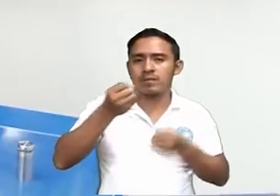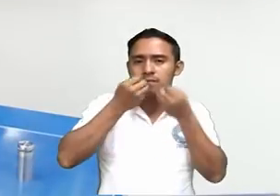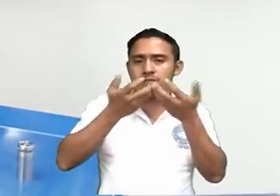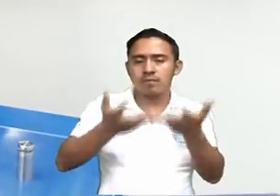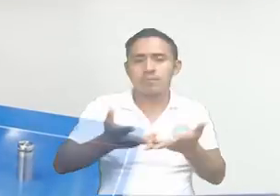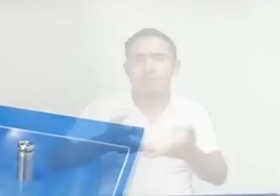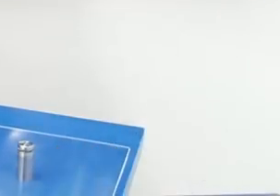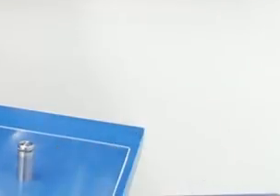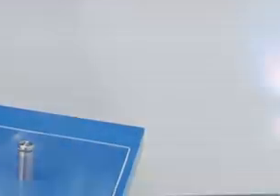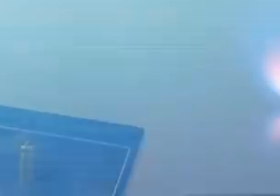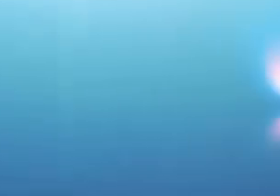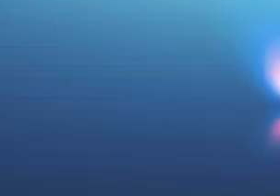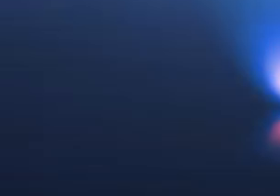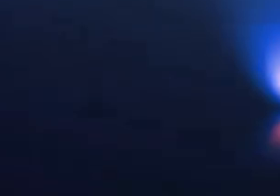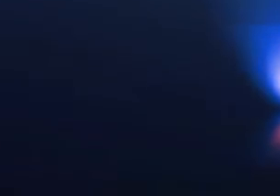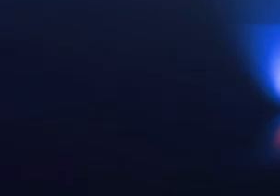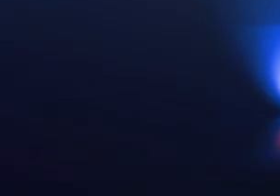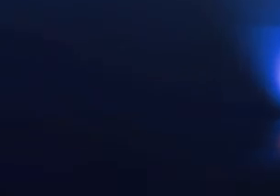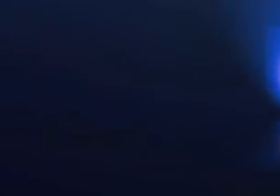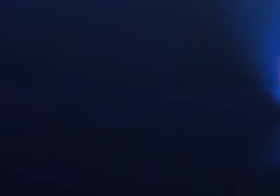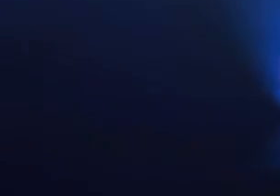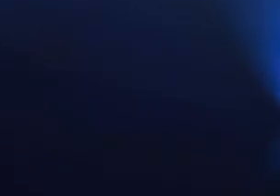más.